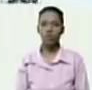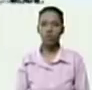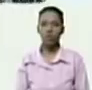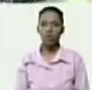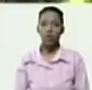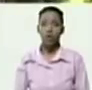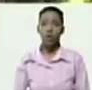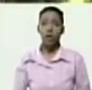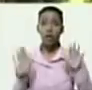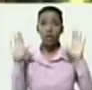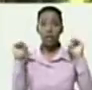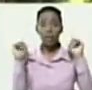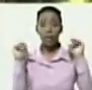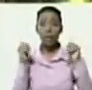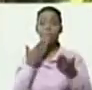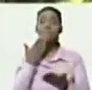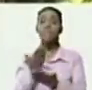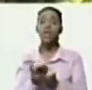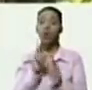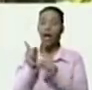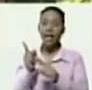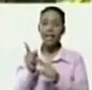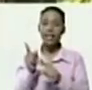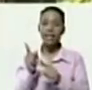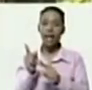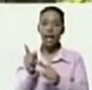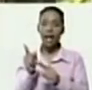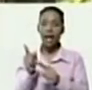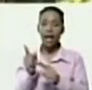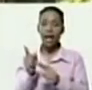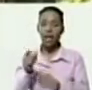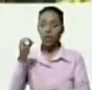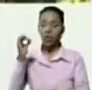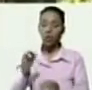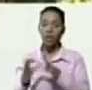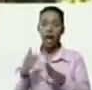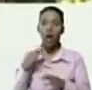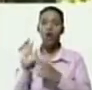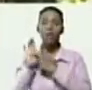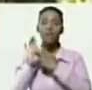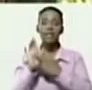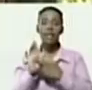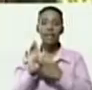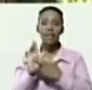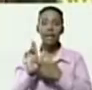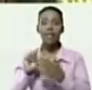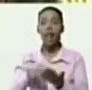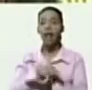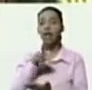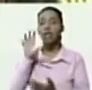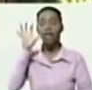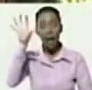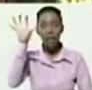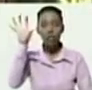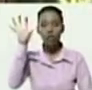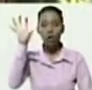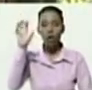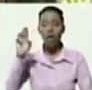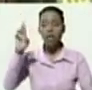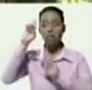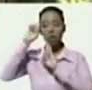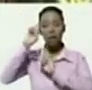despedirme, pido esta recompensa a los representantes de la nación, y si por respeto a la